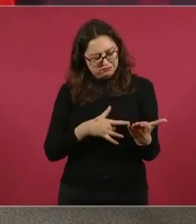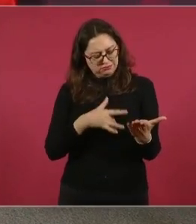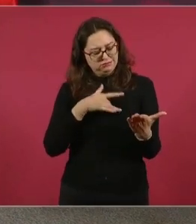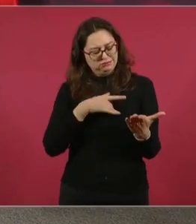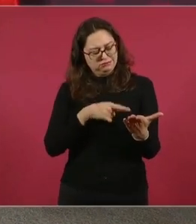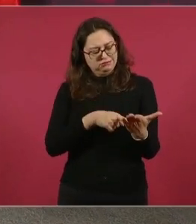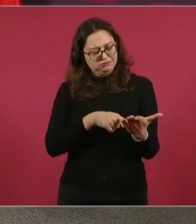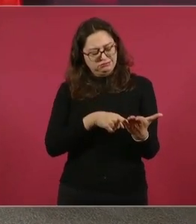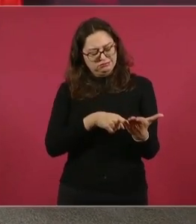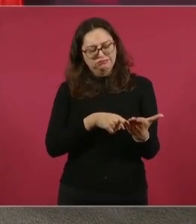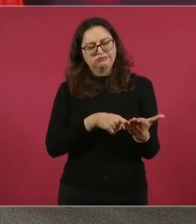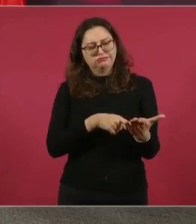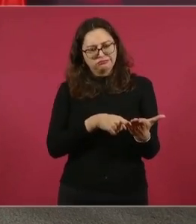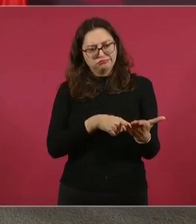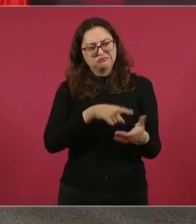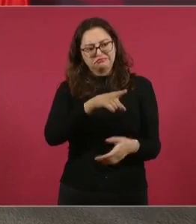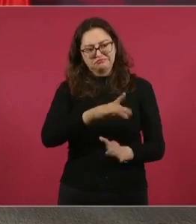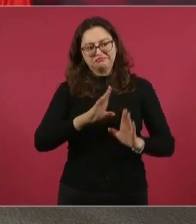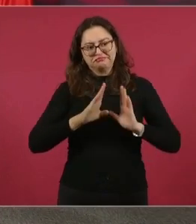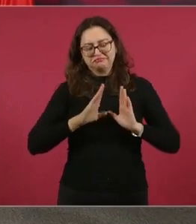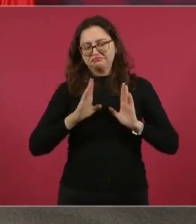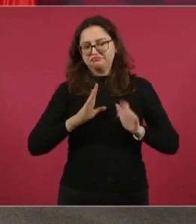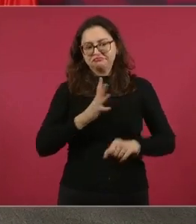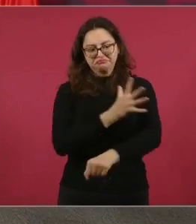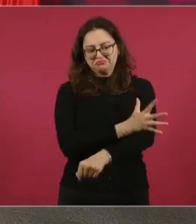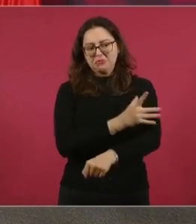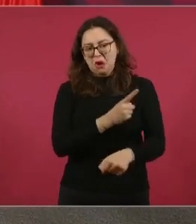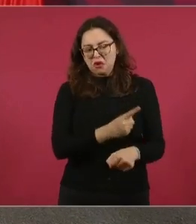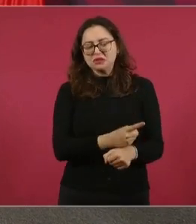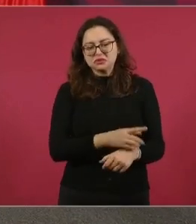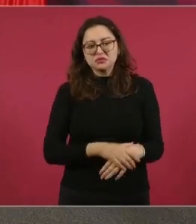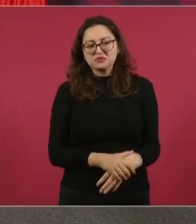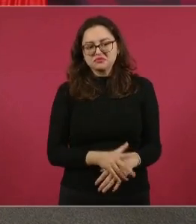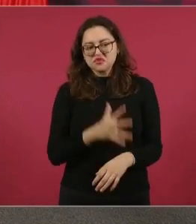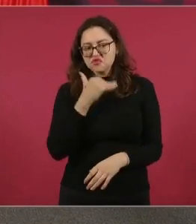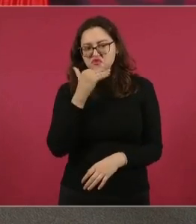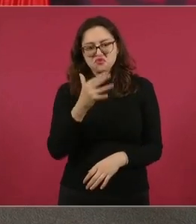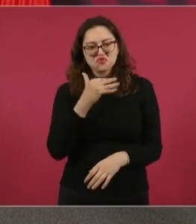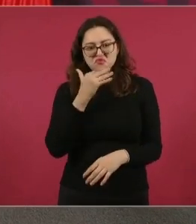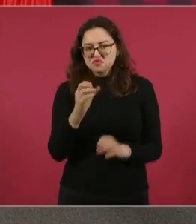de las Fuerzas Armadas incorruptible.